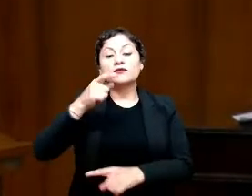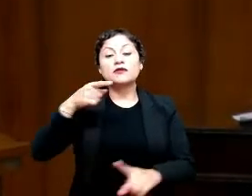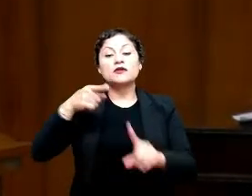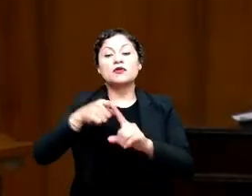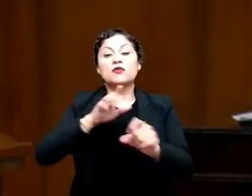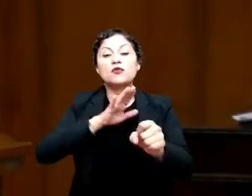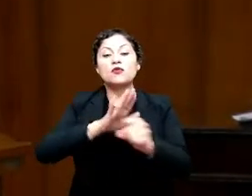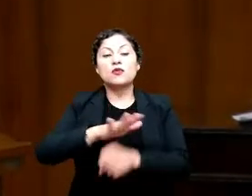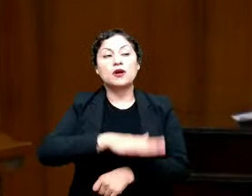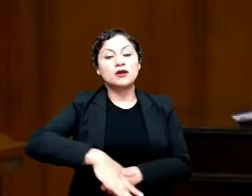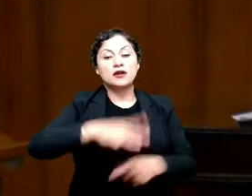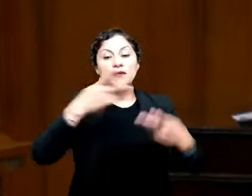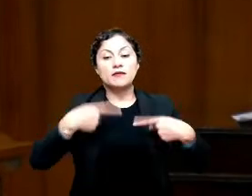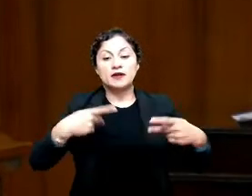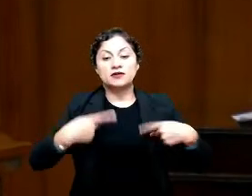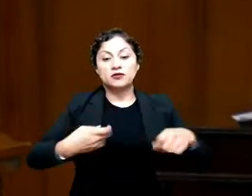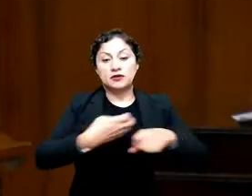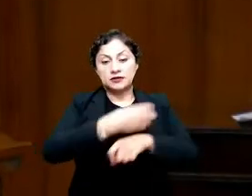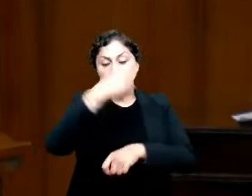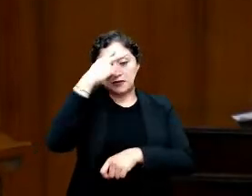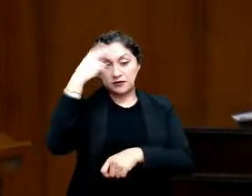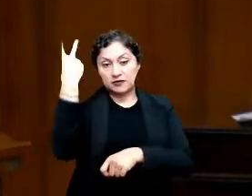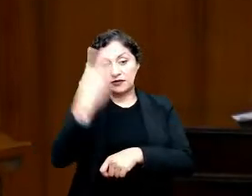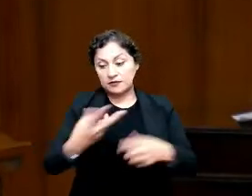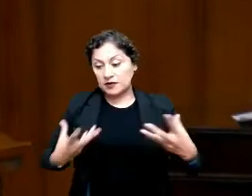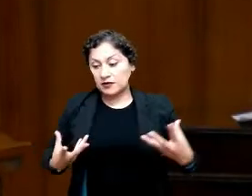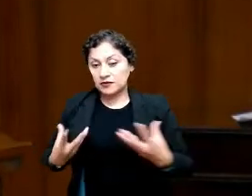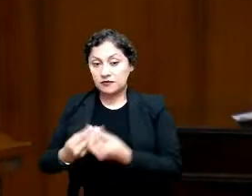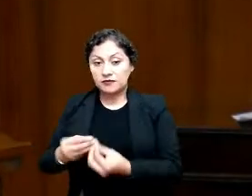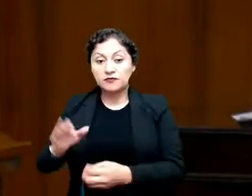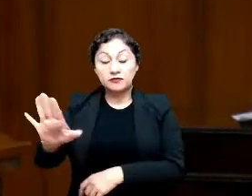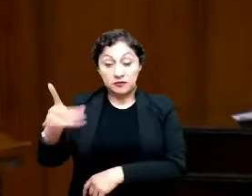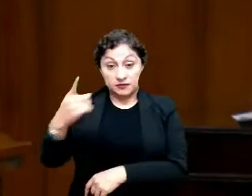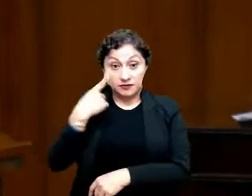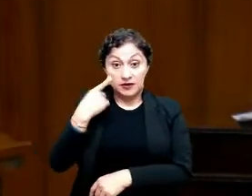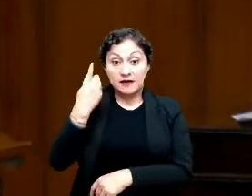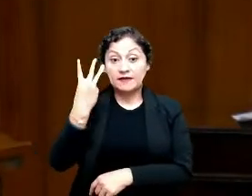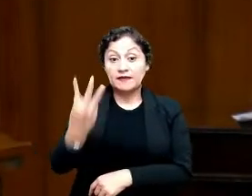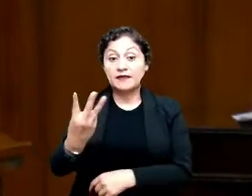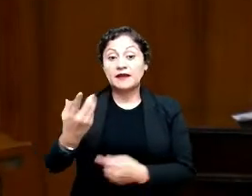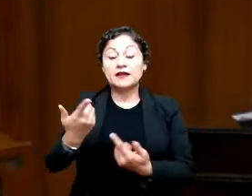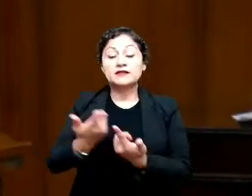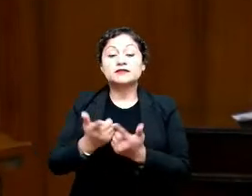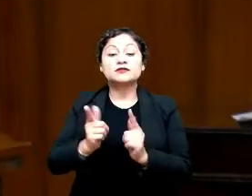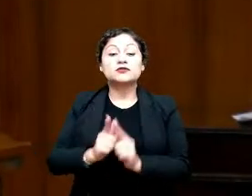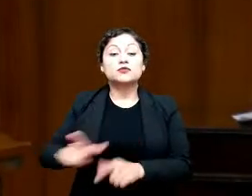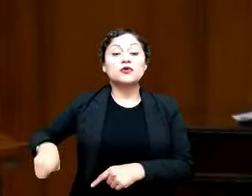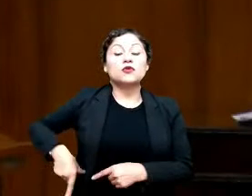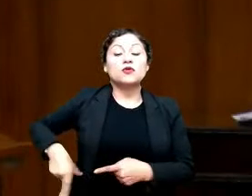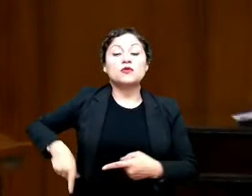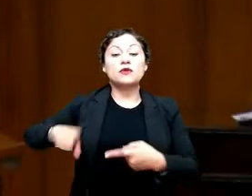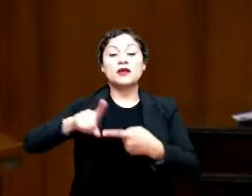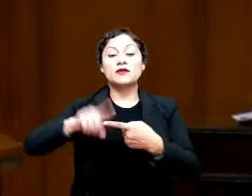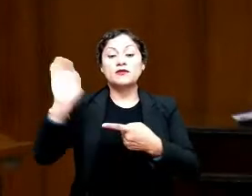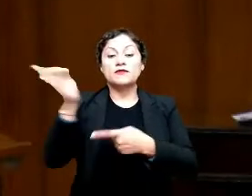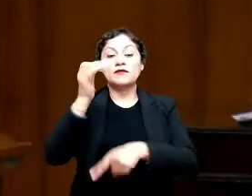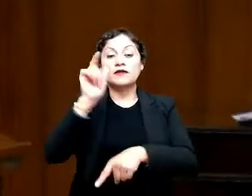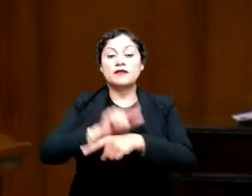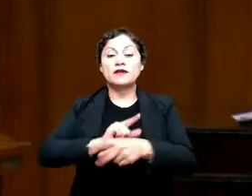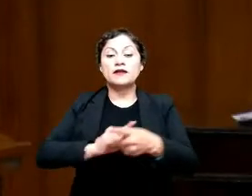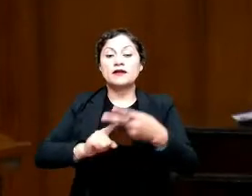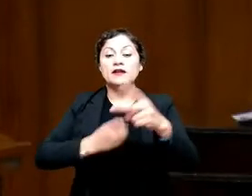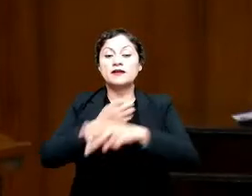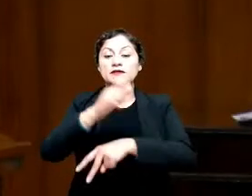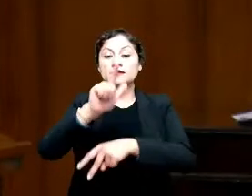ciudadanía. Hay tres órdenes de gobierno: el gobierno federal, el gobierno estatal y los gobiernos